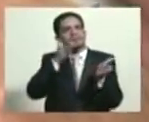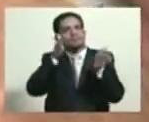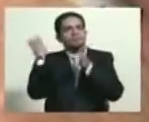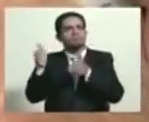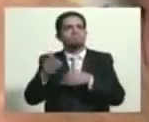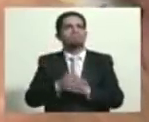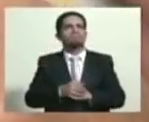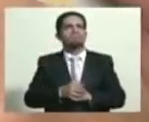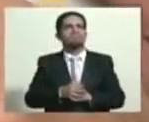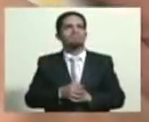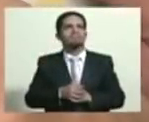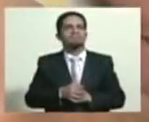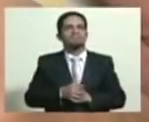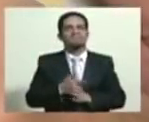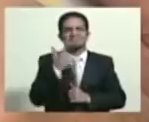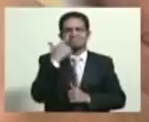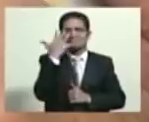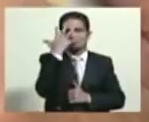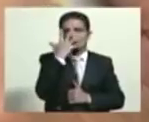desconocido por lo demacrado,